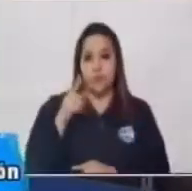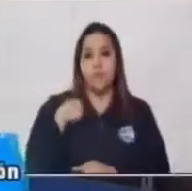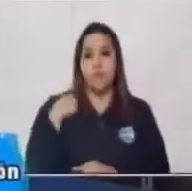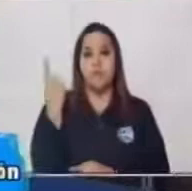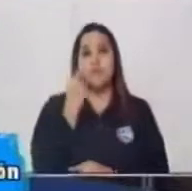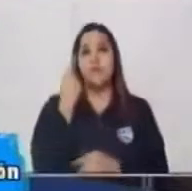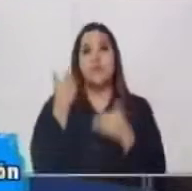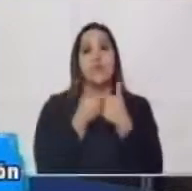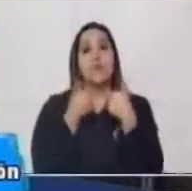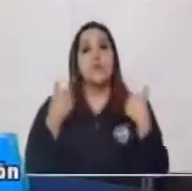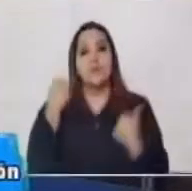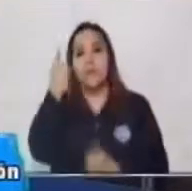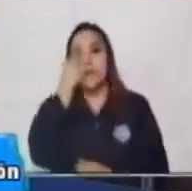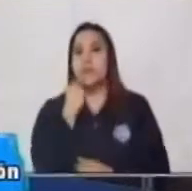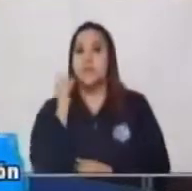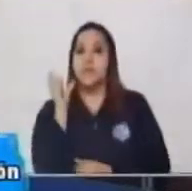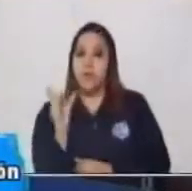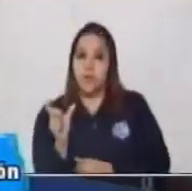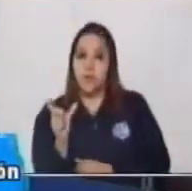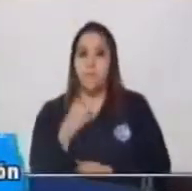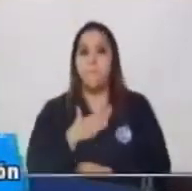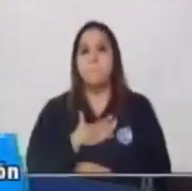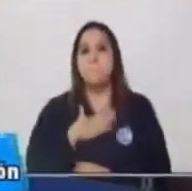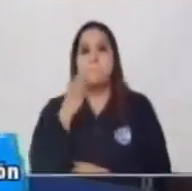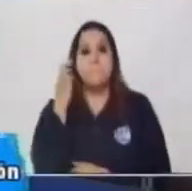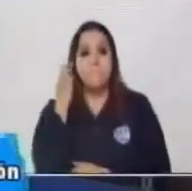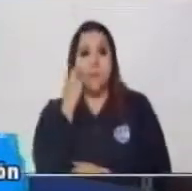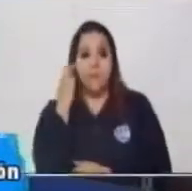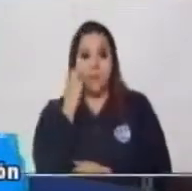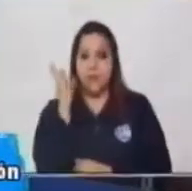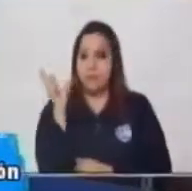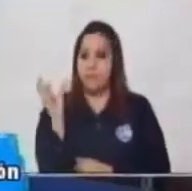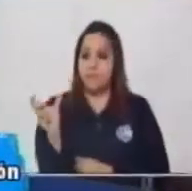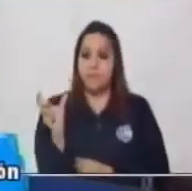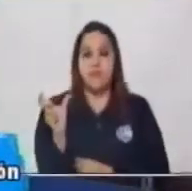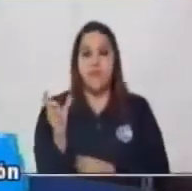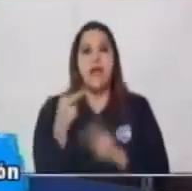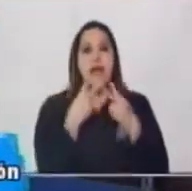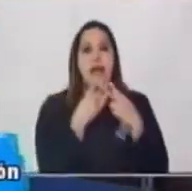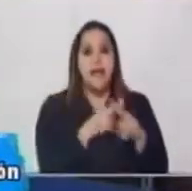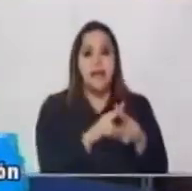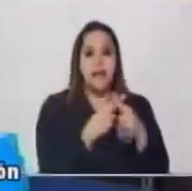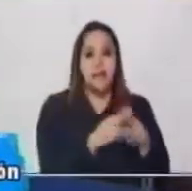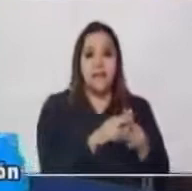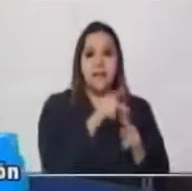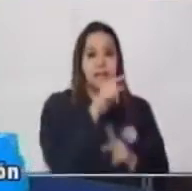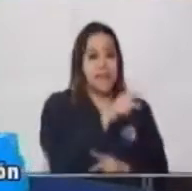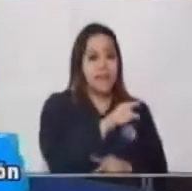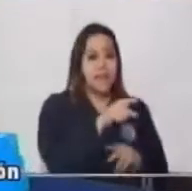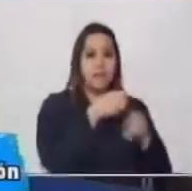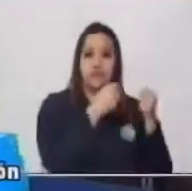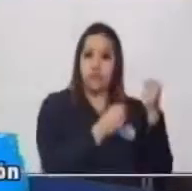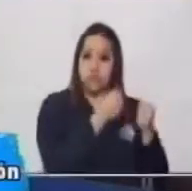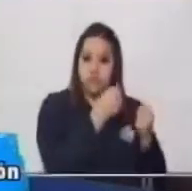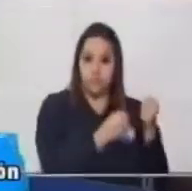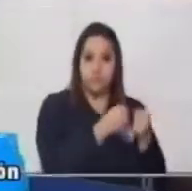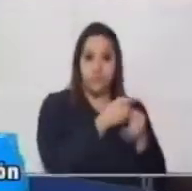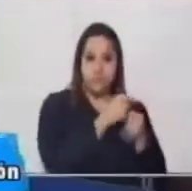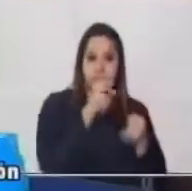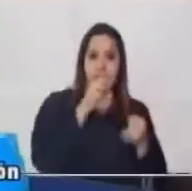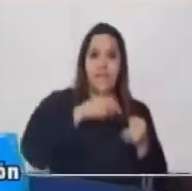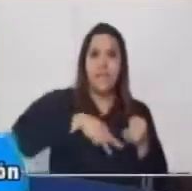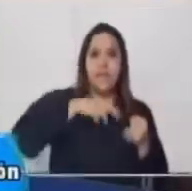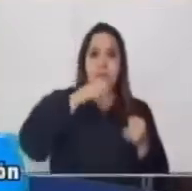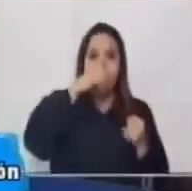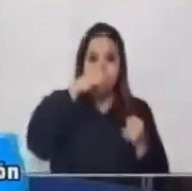predicado. Leamos nuevamente. Mi papá arregla el motor. ¿Cuál es el sujeto? Mi papá.